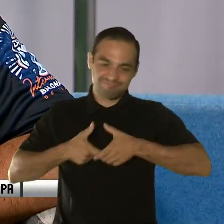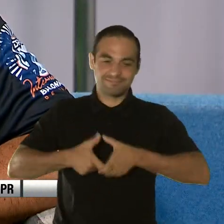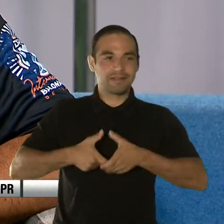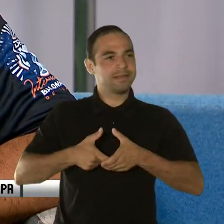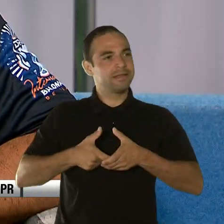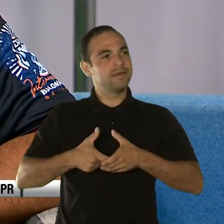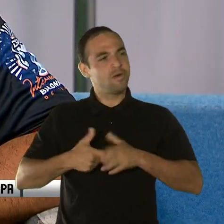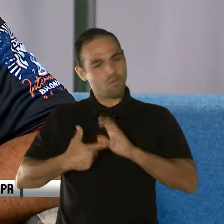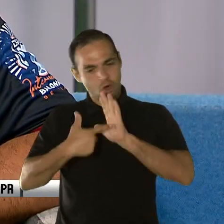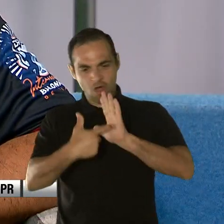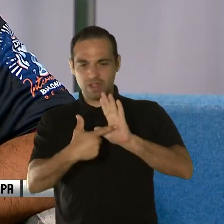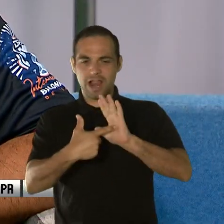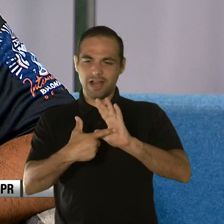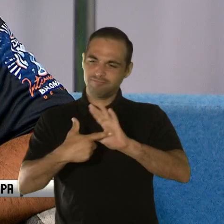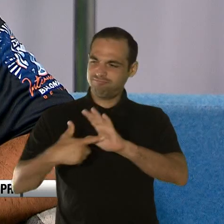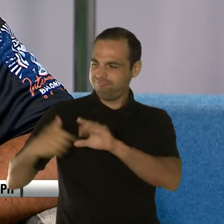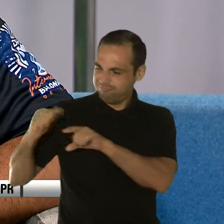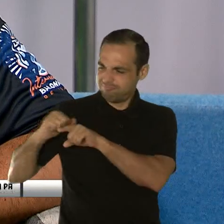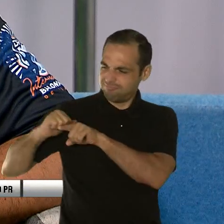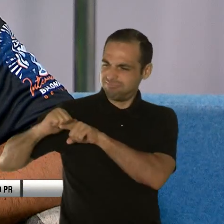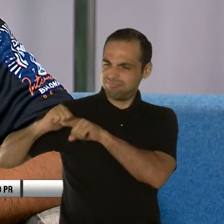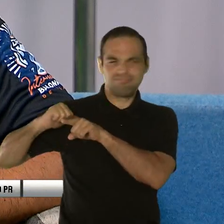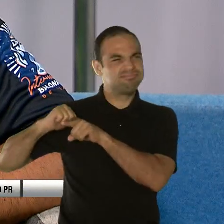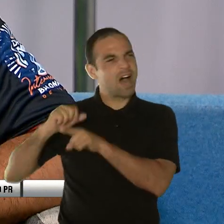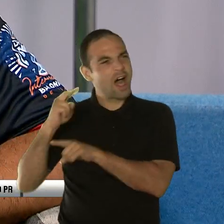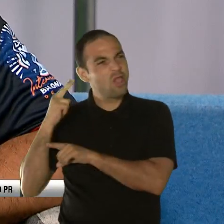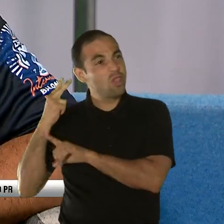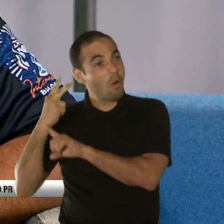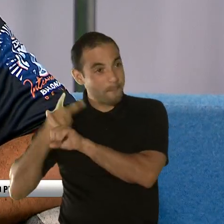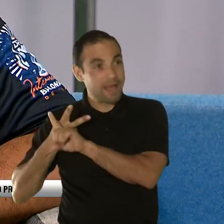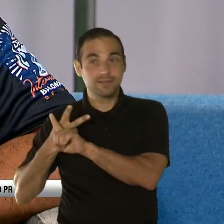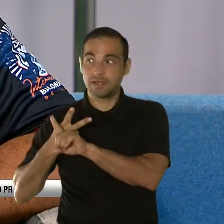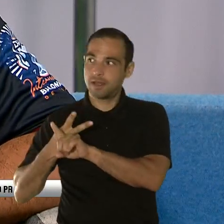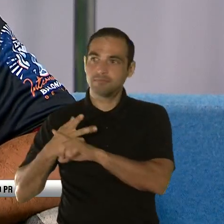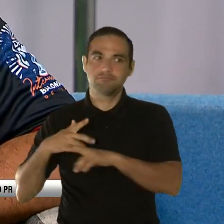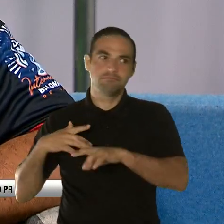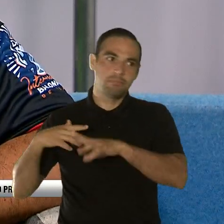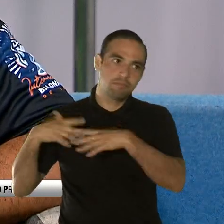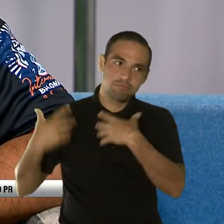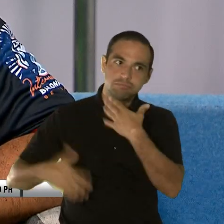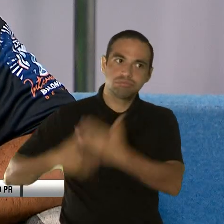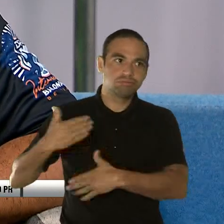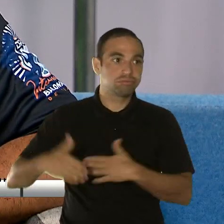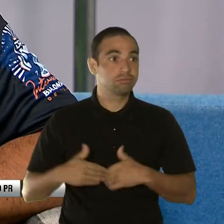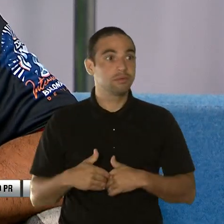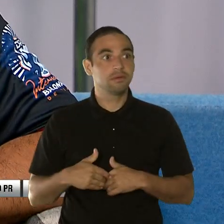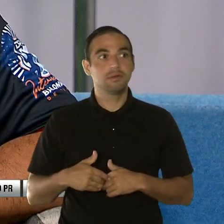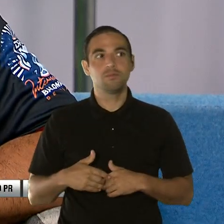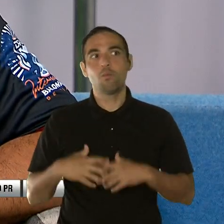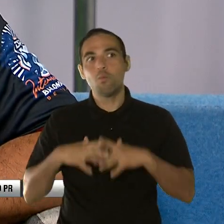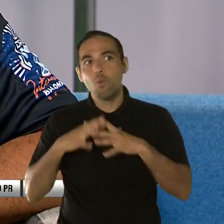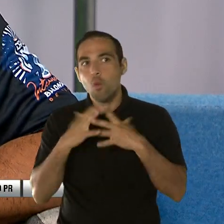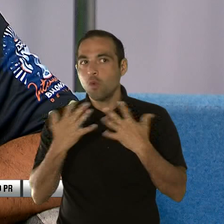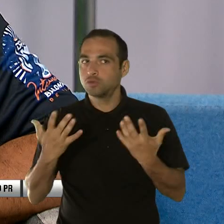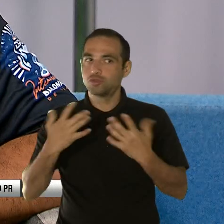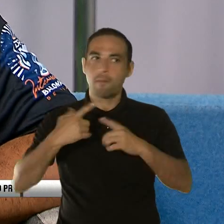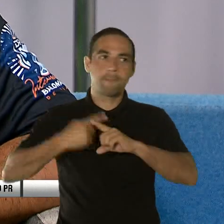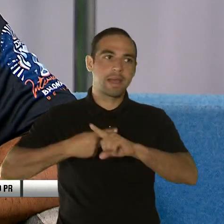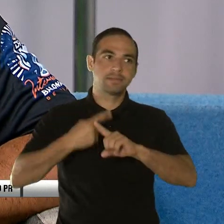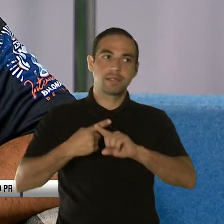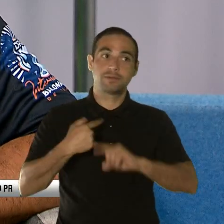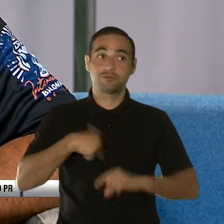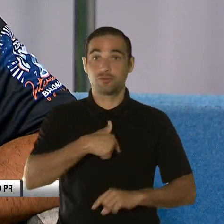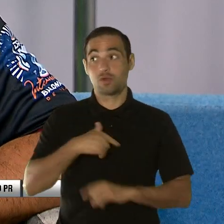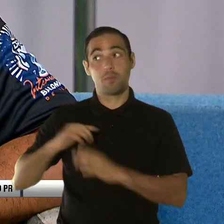que hemos estado trabajando en los pasados meses con nuestros equipos nosotros llevamos más de tres meses trabajando desde el pueblo de añasco